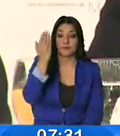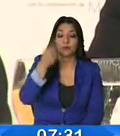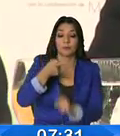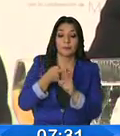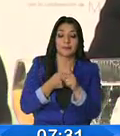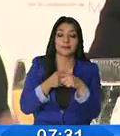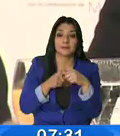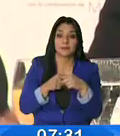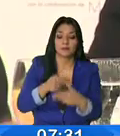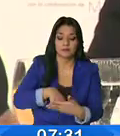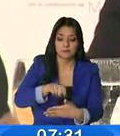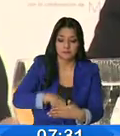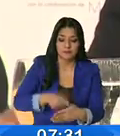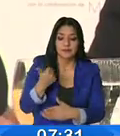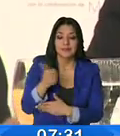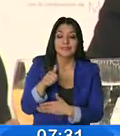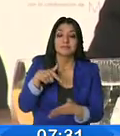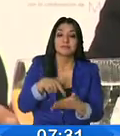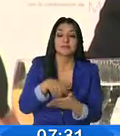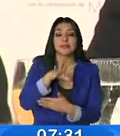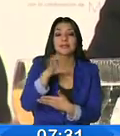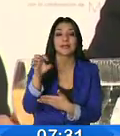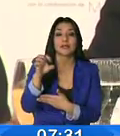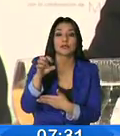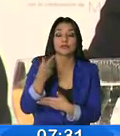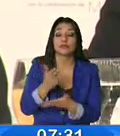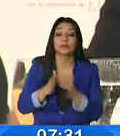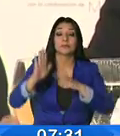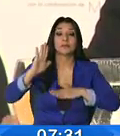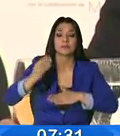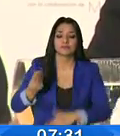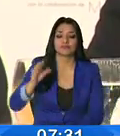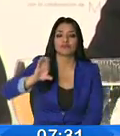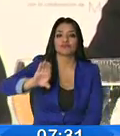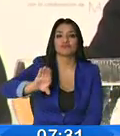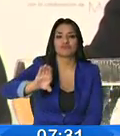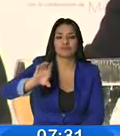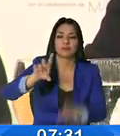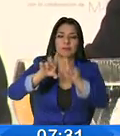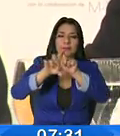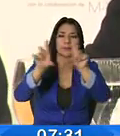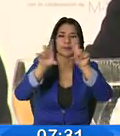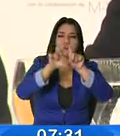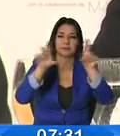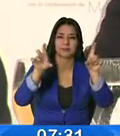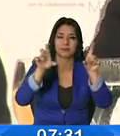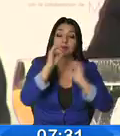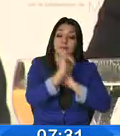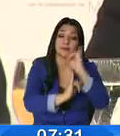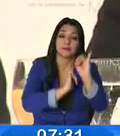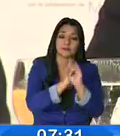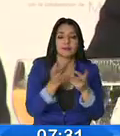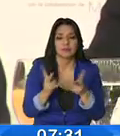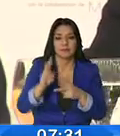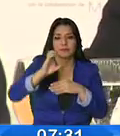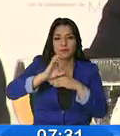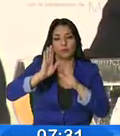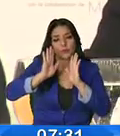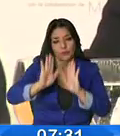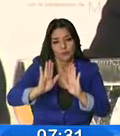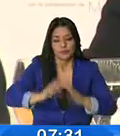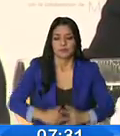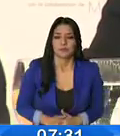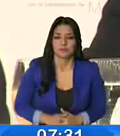se firmaron 10.500 millones de compromiso de inversión por parte de inversionistas nacionales y extranjeros. Estamos